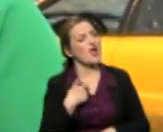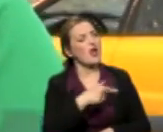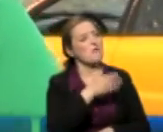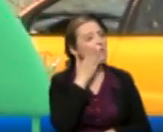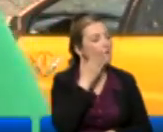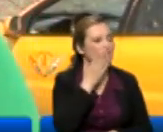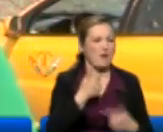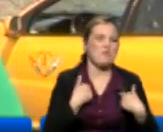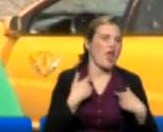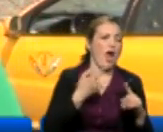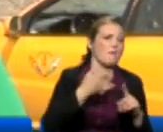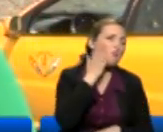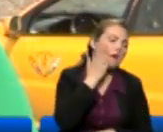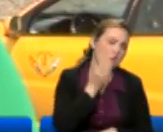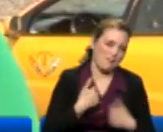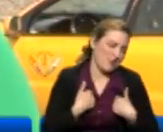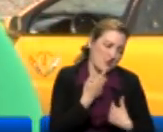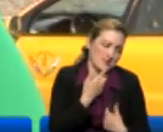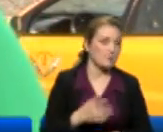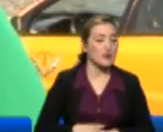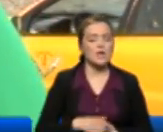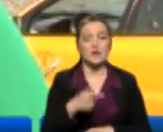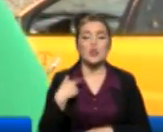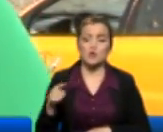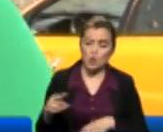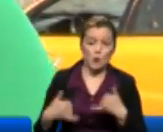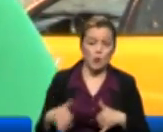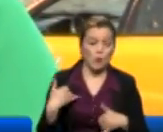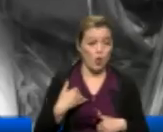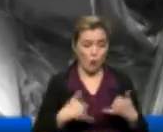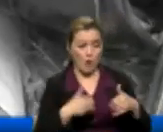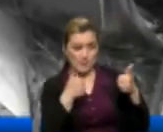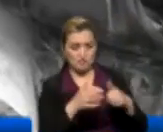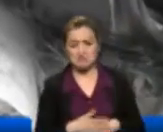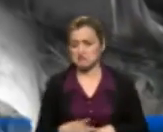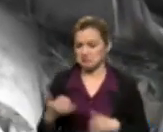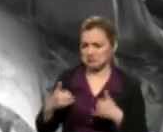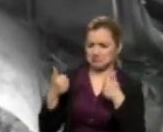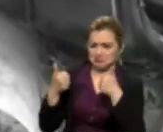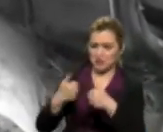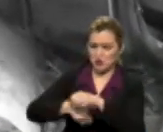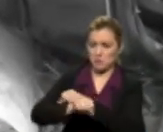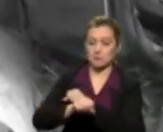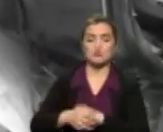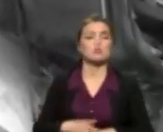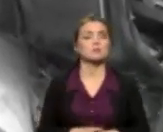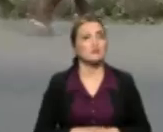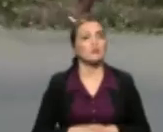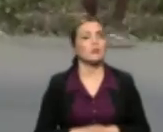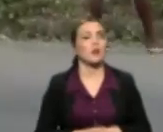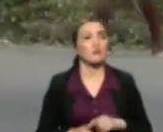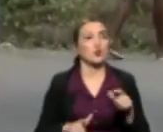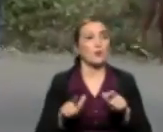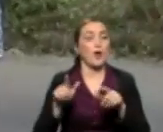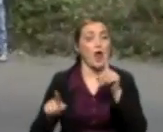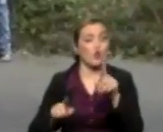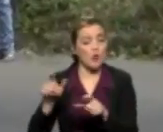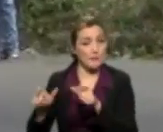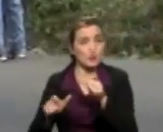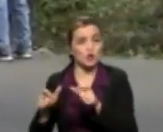bien, porque así me decía. Le digo, sí, o sea, jugó, incluso hizo el gol. En el lugar del siniestro, varias personas procuraron ayudar a